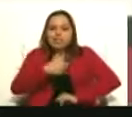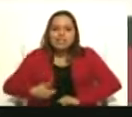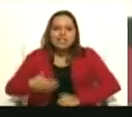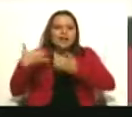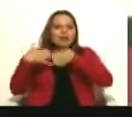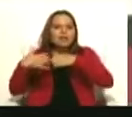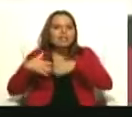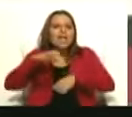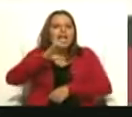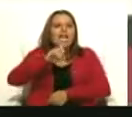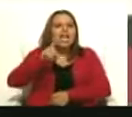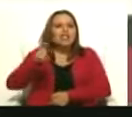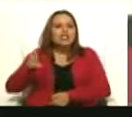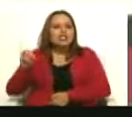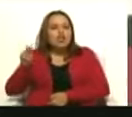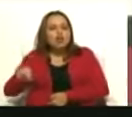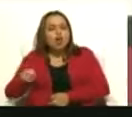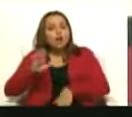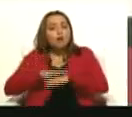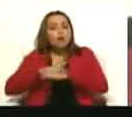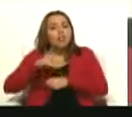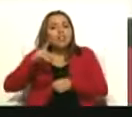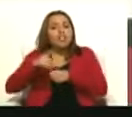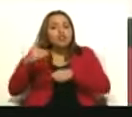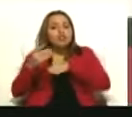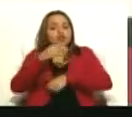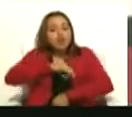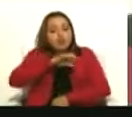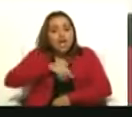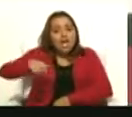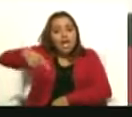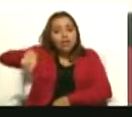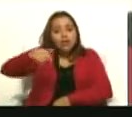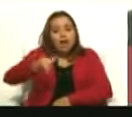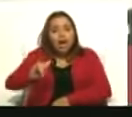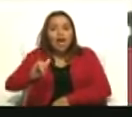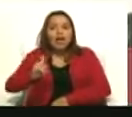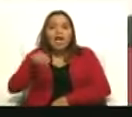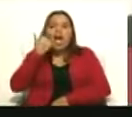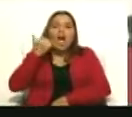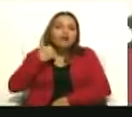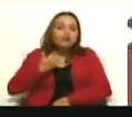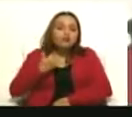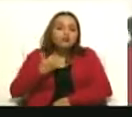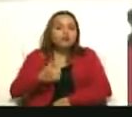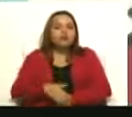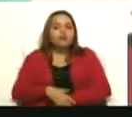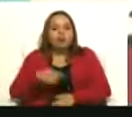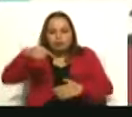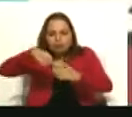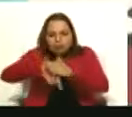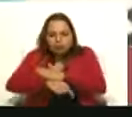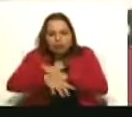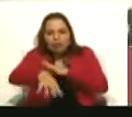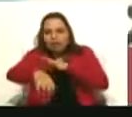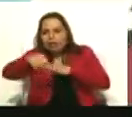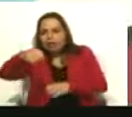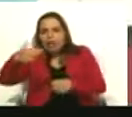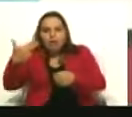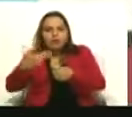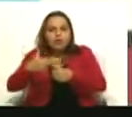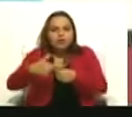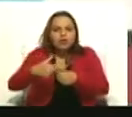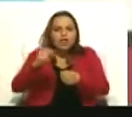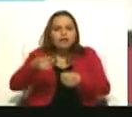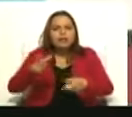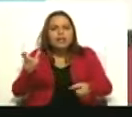ExxonMobil. Porque la data social, desde que ellos están ilícita e ilegítimamente explotando recursos de hidrocarburos